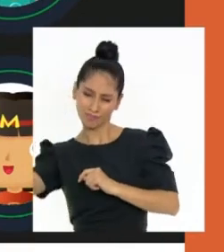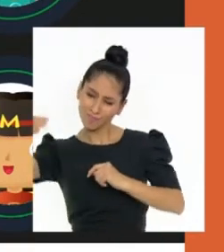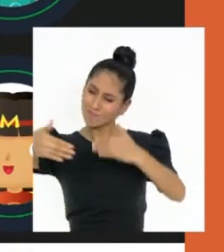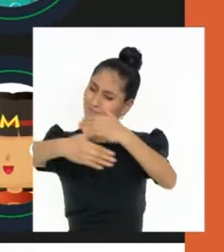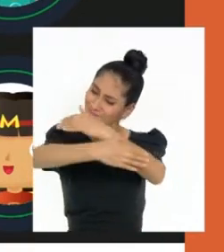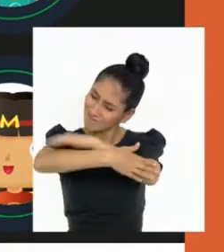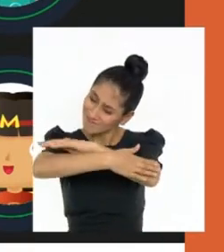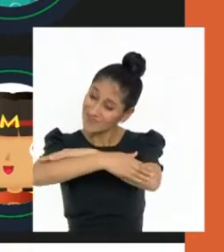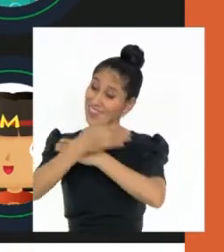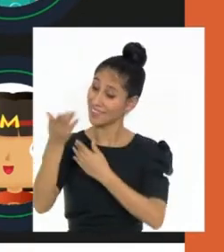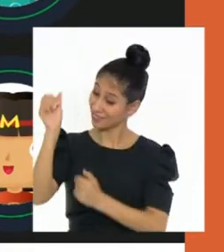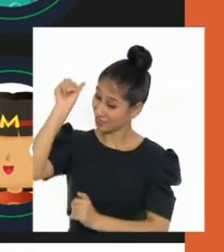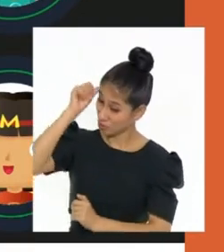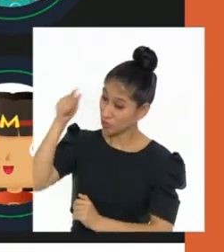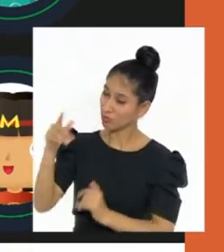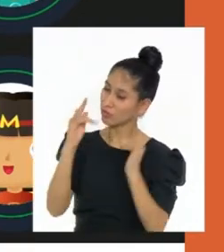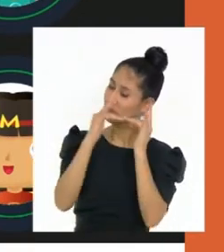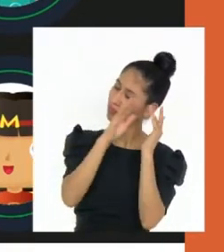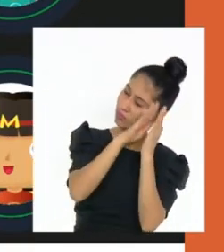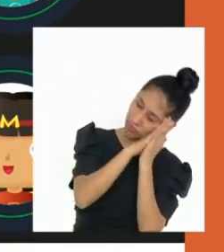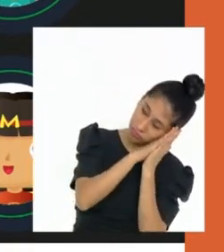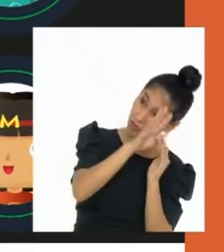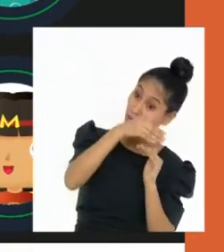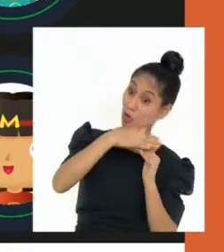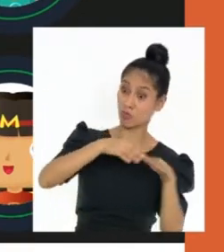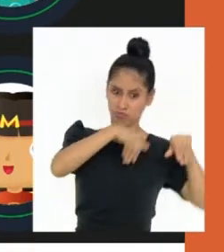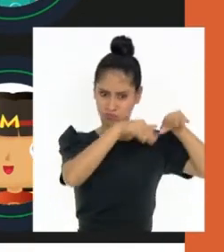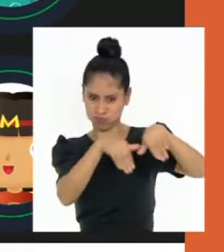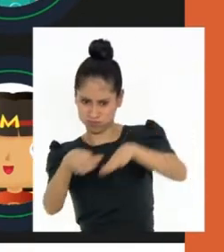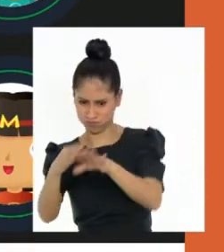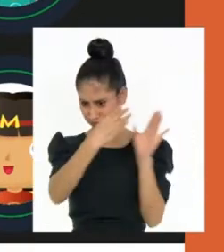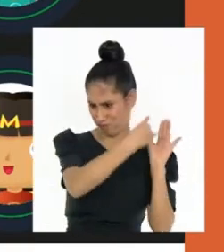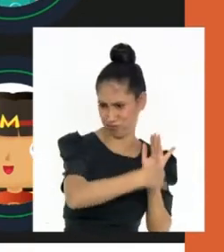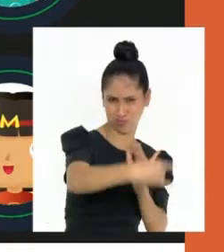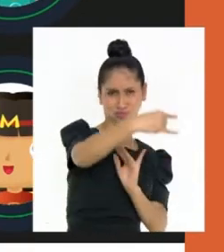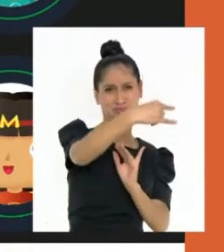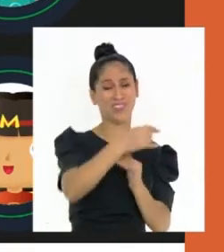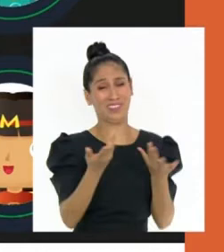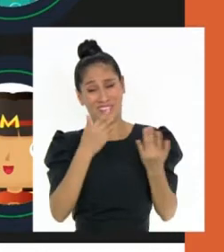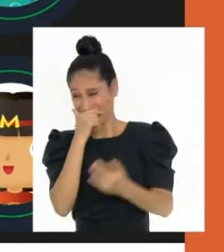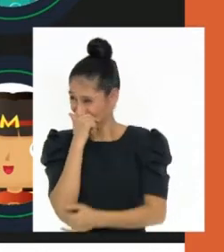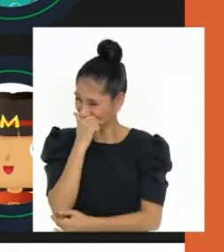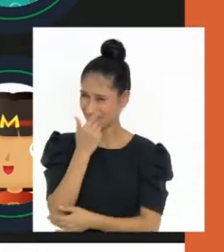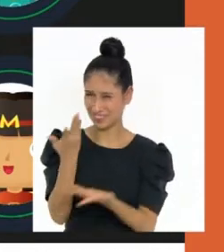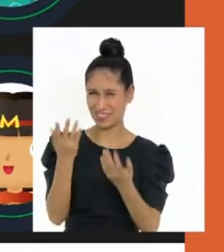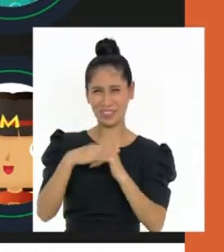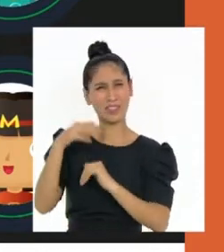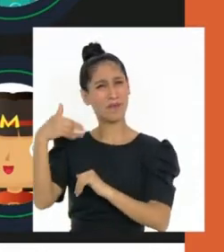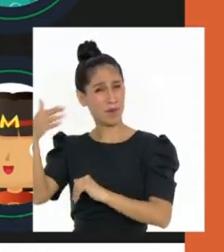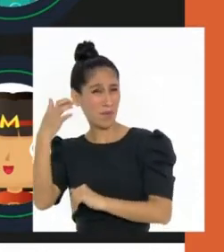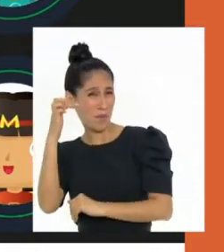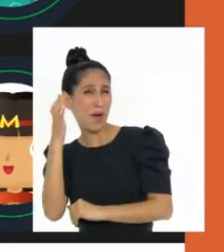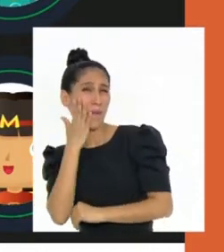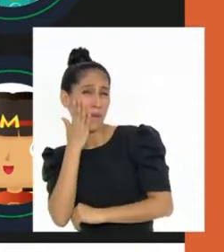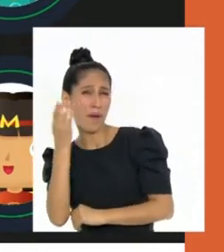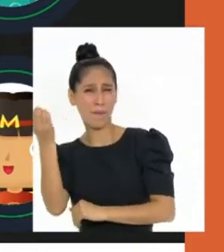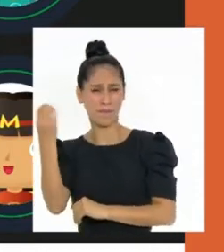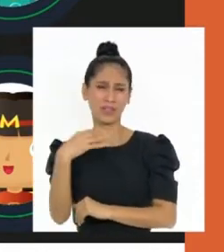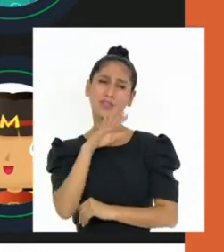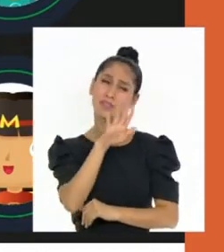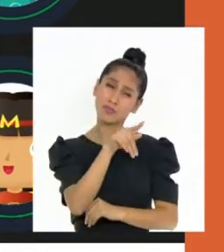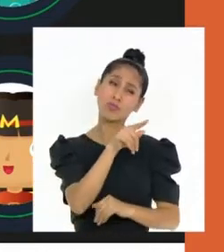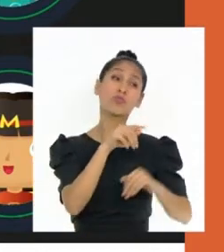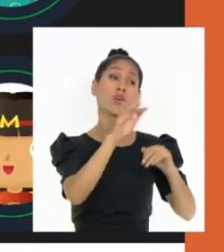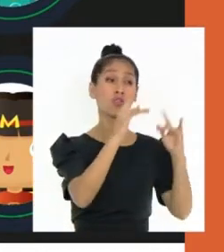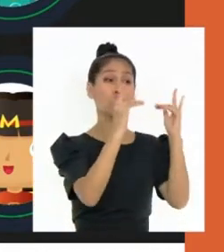que se duerme se lo lleva a la corriente. Eso me da risa y luego me dicen, si haces tus tareas en tu cama, te puedes quedar dormida y